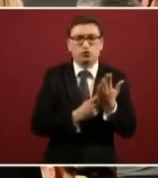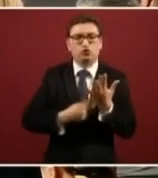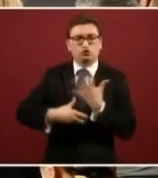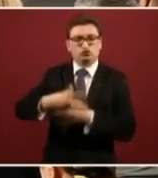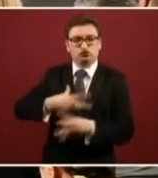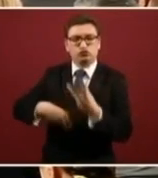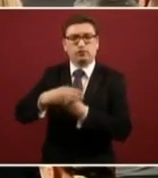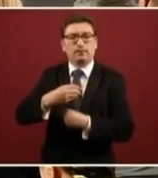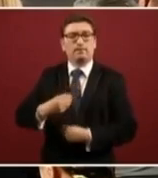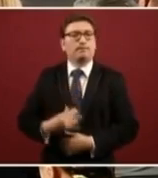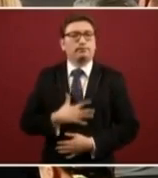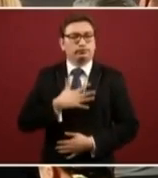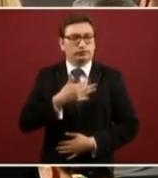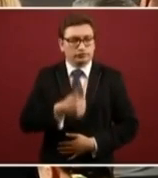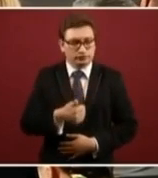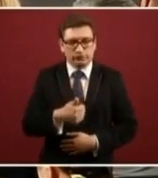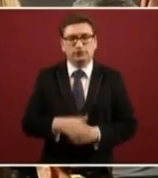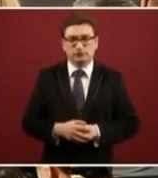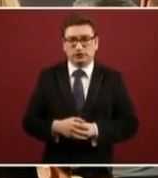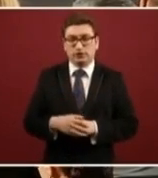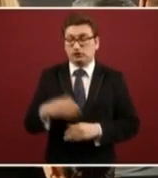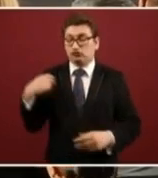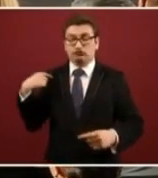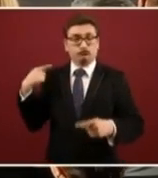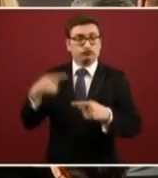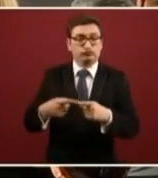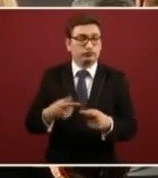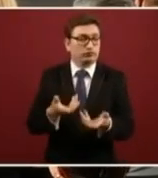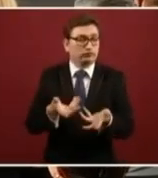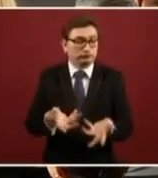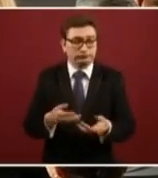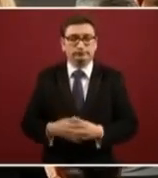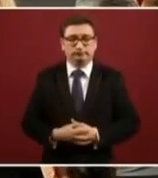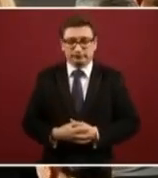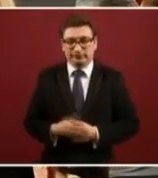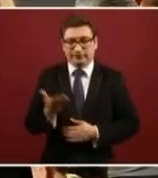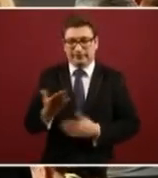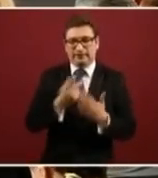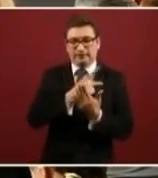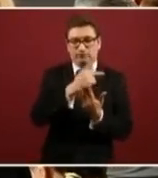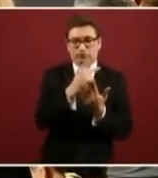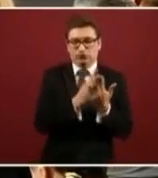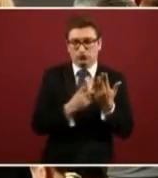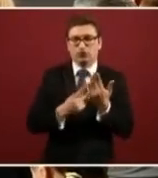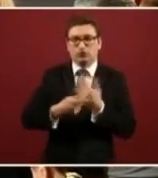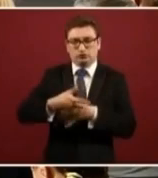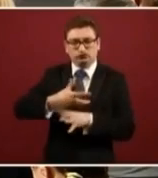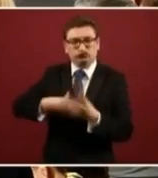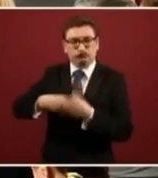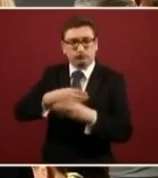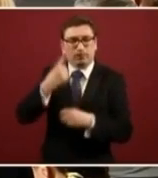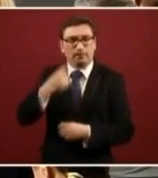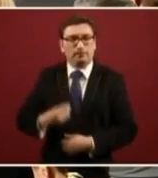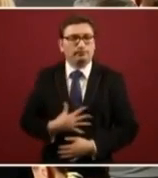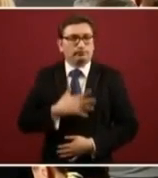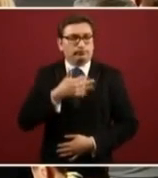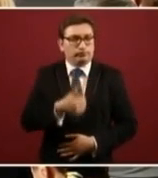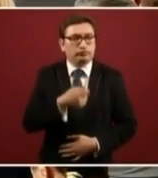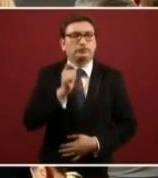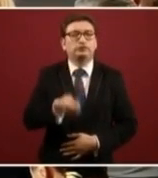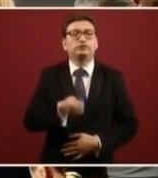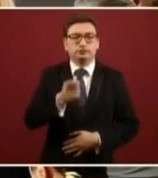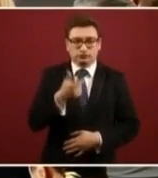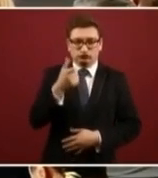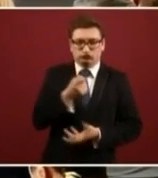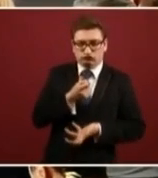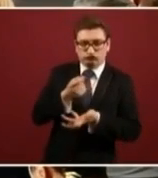para el Bienestar al día de hoy. Este programa, Producción para el Bienestar, canaliza apoyos